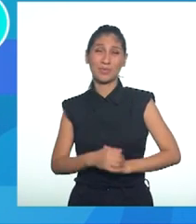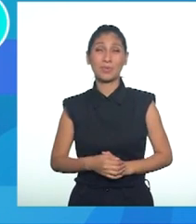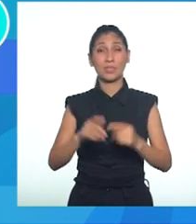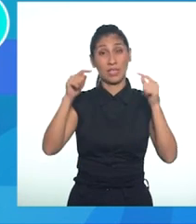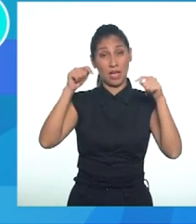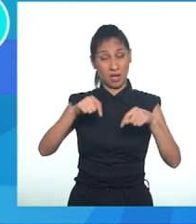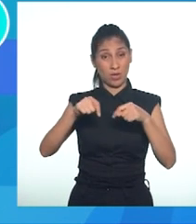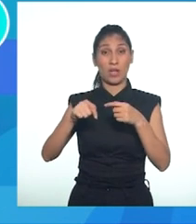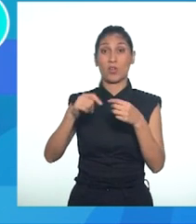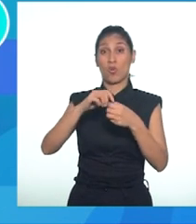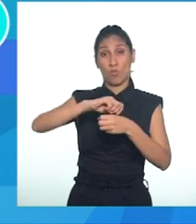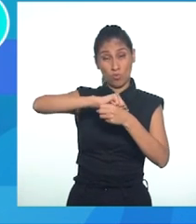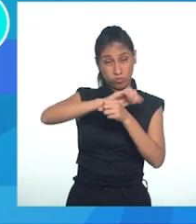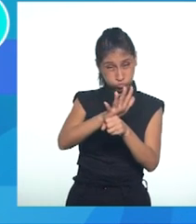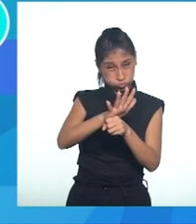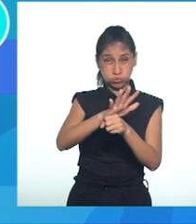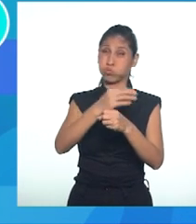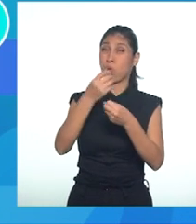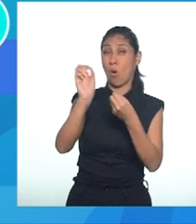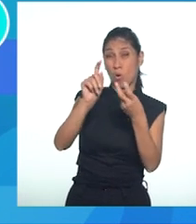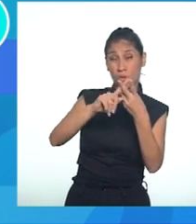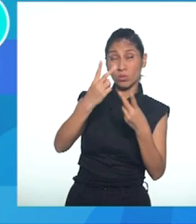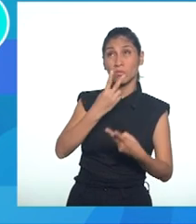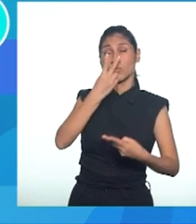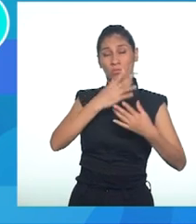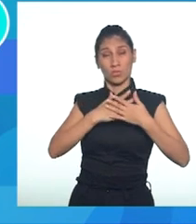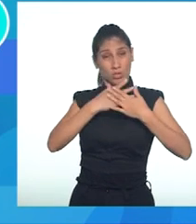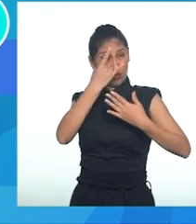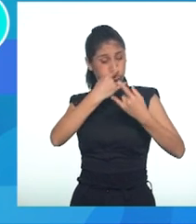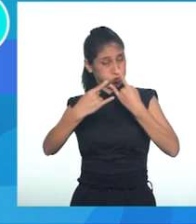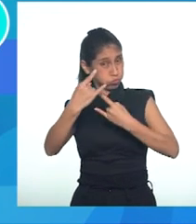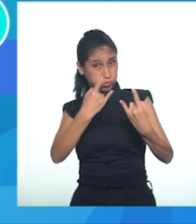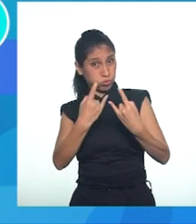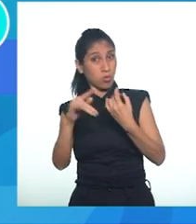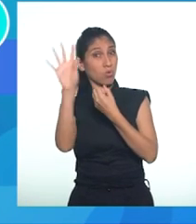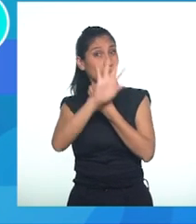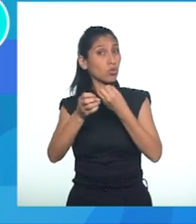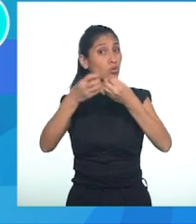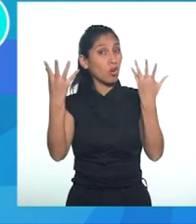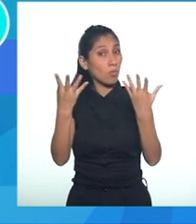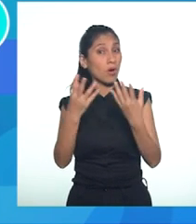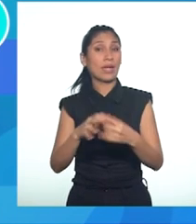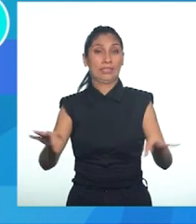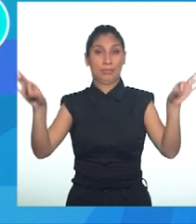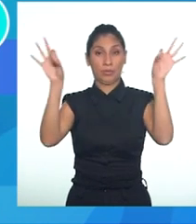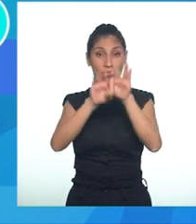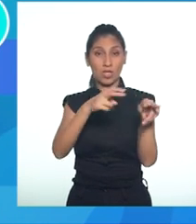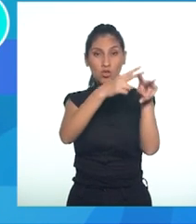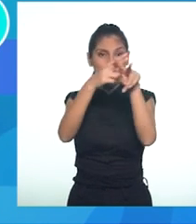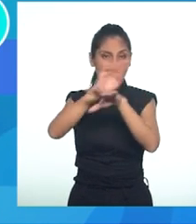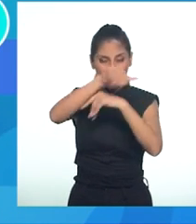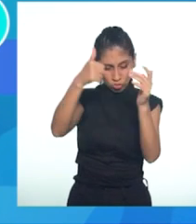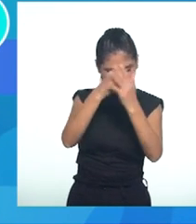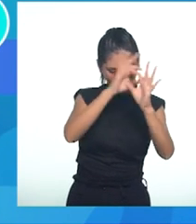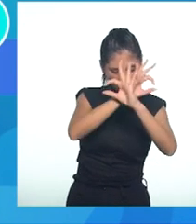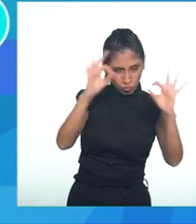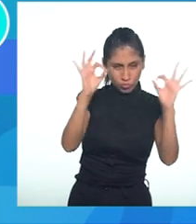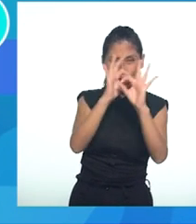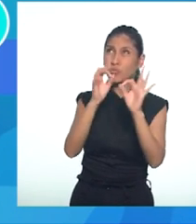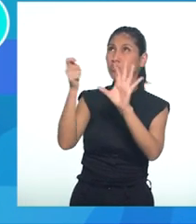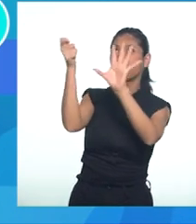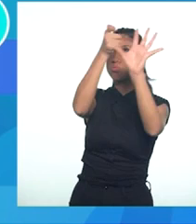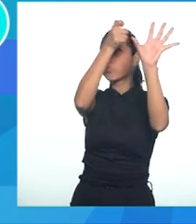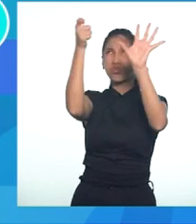mejor manera de cortar la transmisión de enfermedades respiratorias es cuidando nuestra higiene y, si